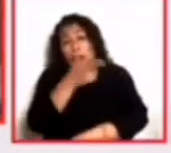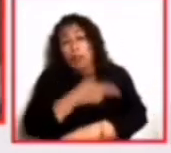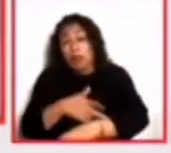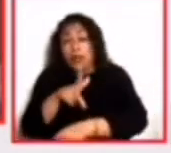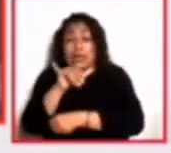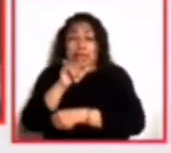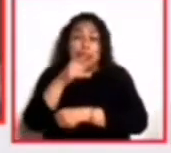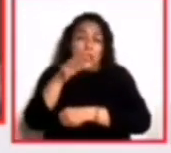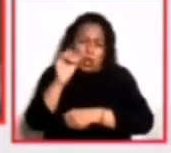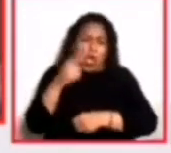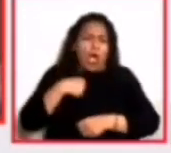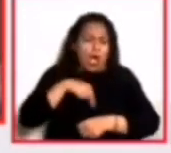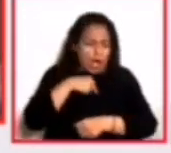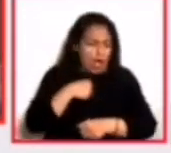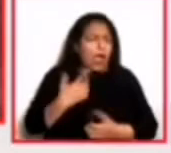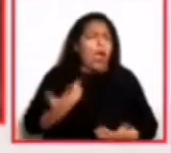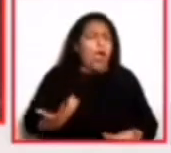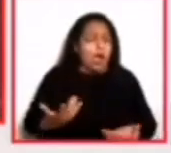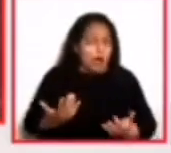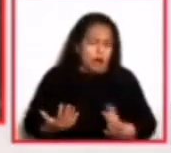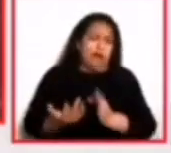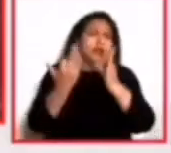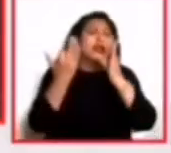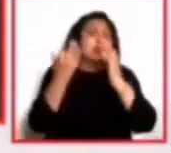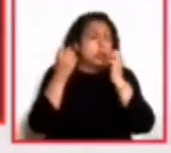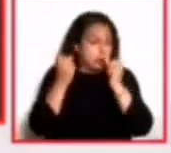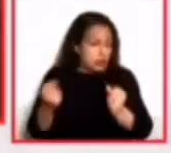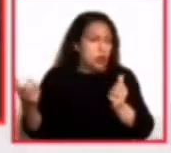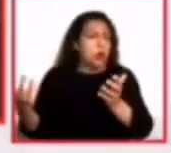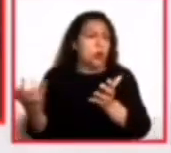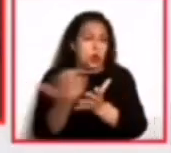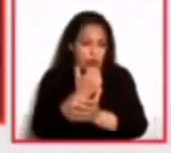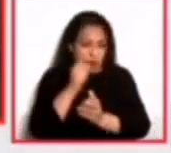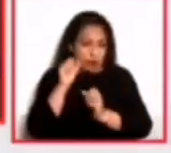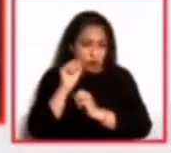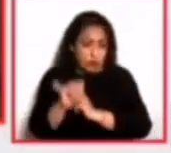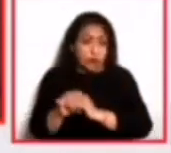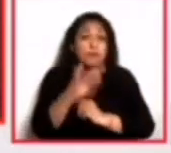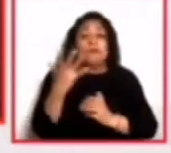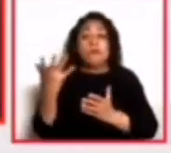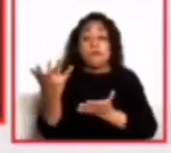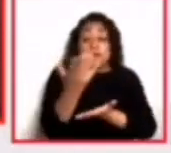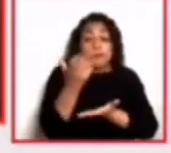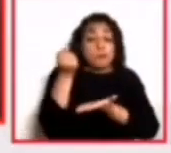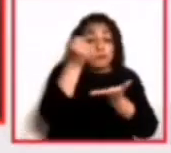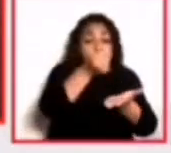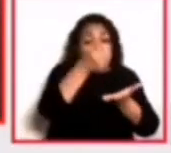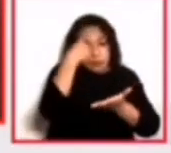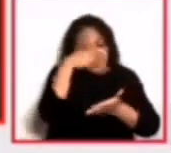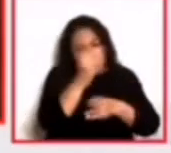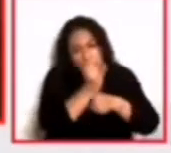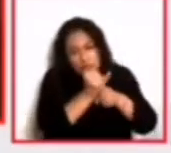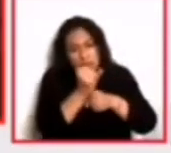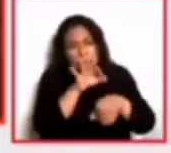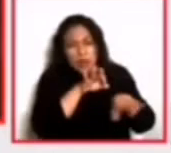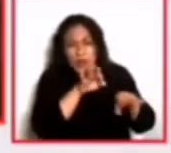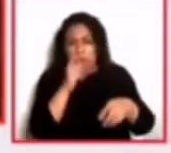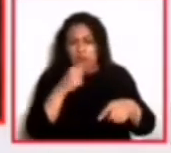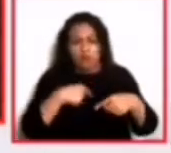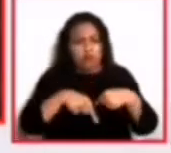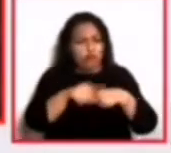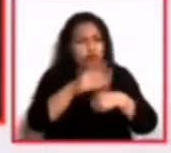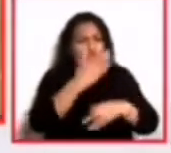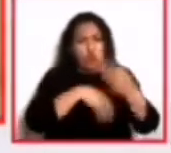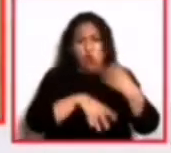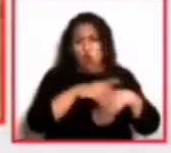enfrentar, los vamos a ganar seguramente. Los recursos para los estudios y trabajos están garantizados para todos los inmuebles,